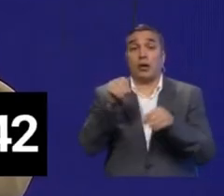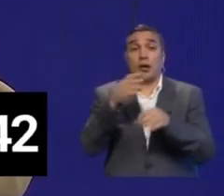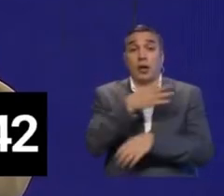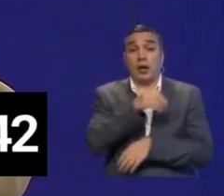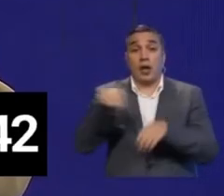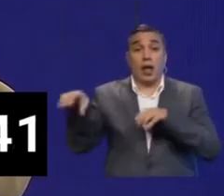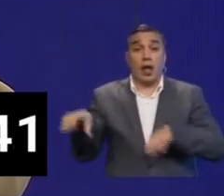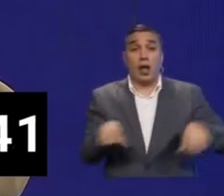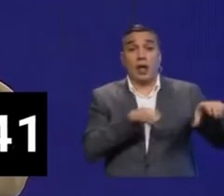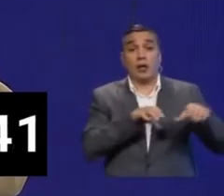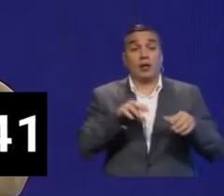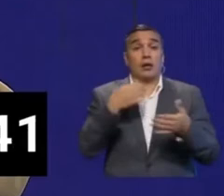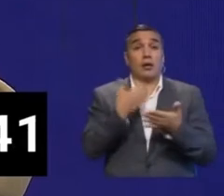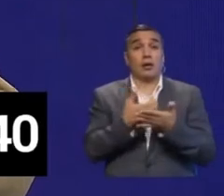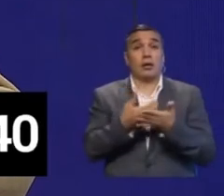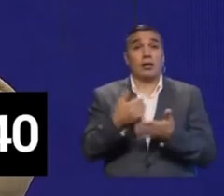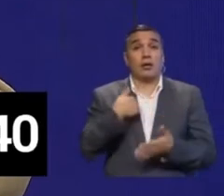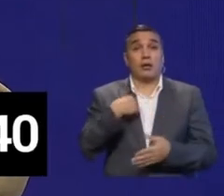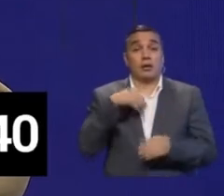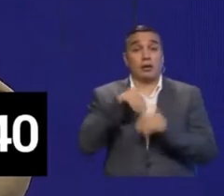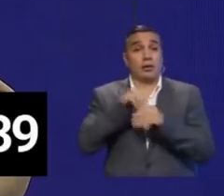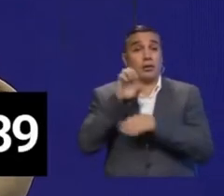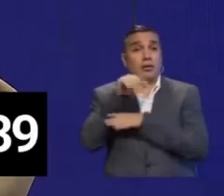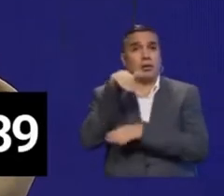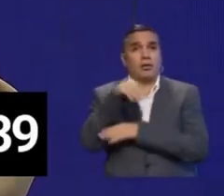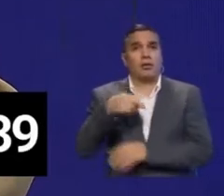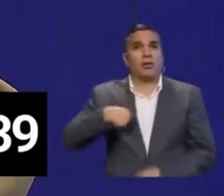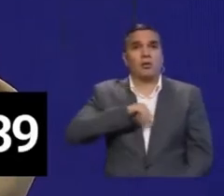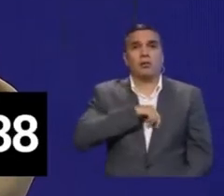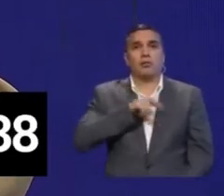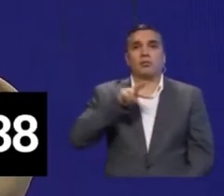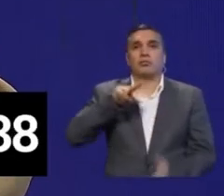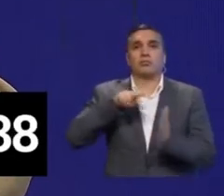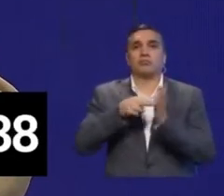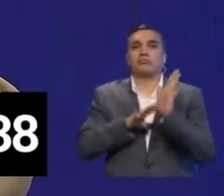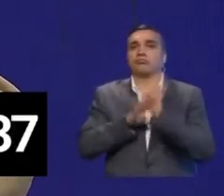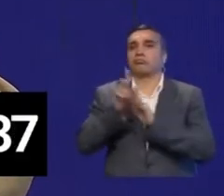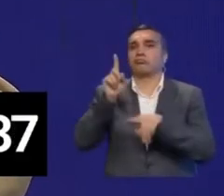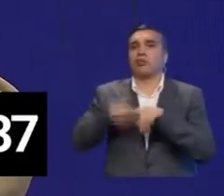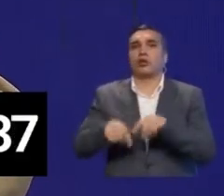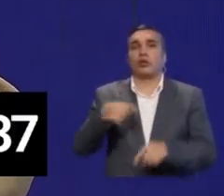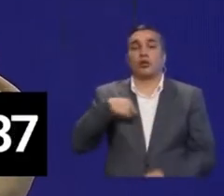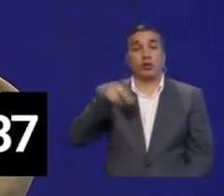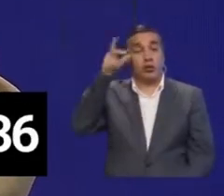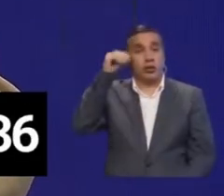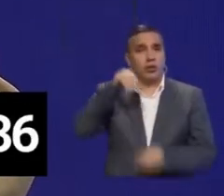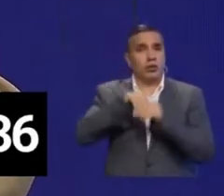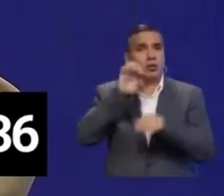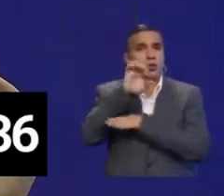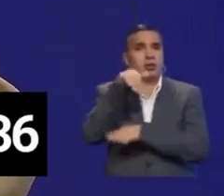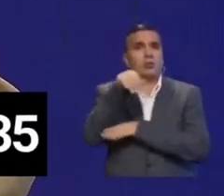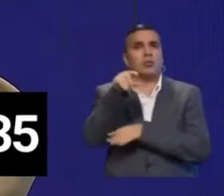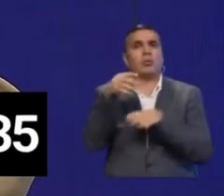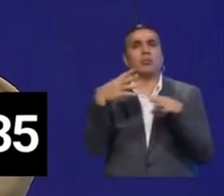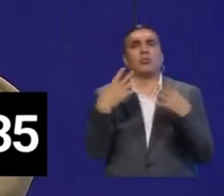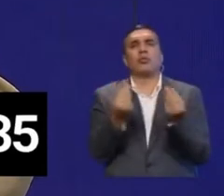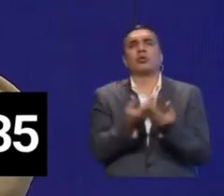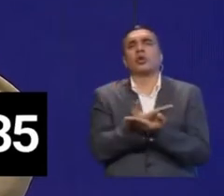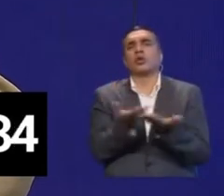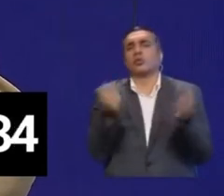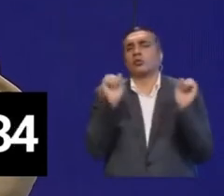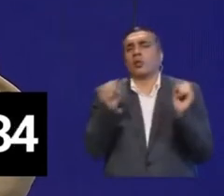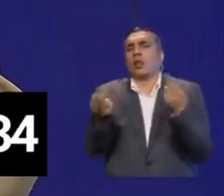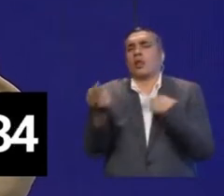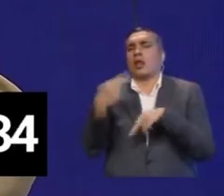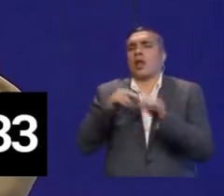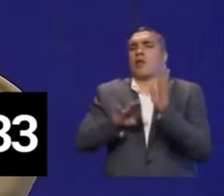y de los motores económicos que tiene el país, no vamos a marchar. Creo que el Ecuador es un país riquísimo,